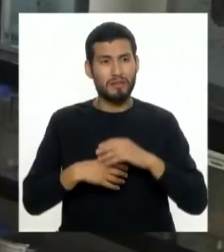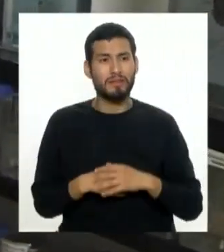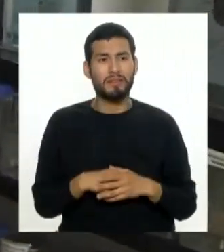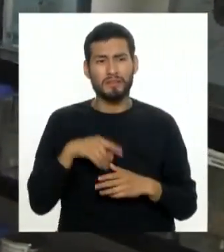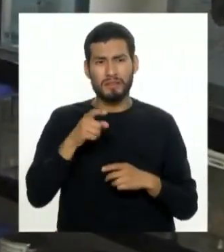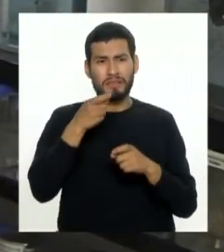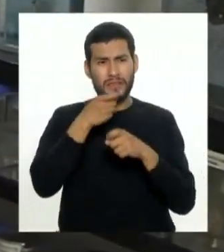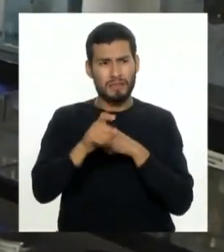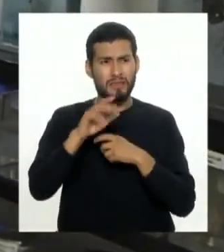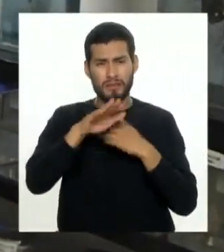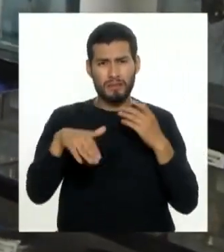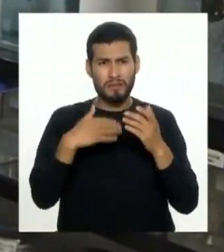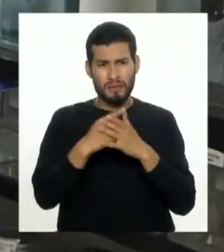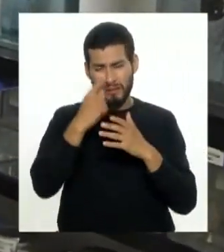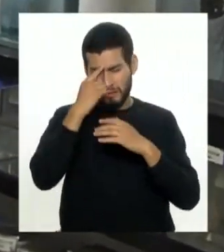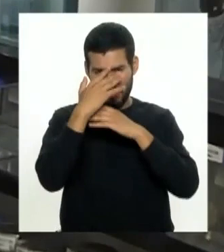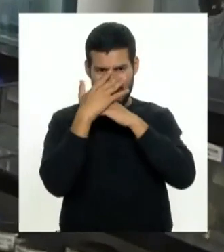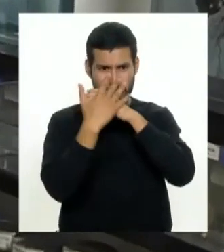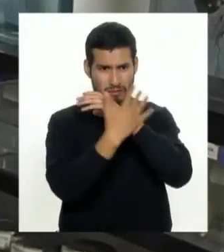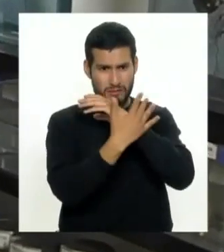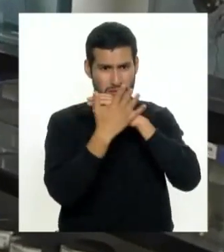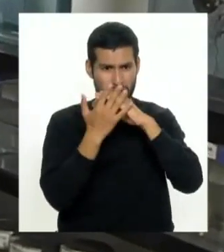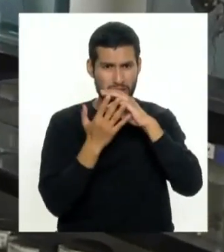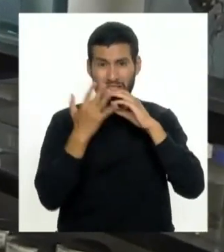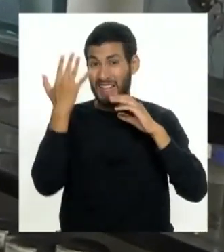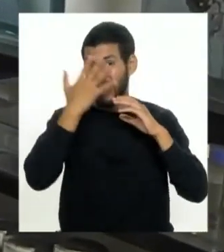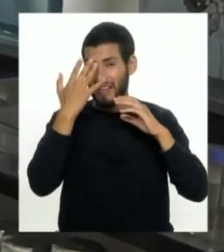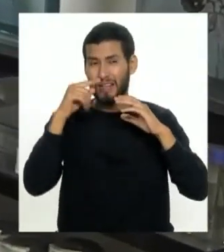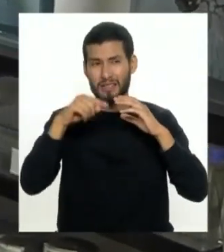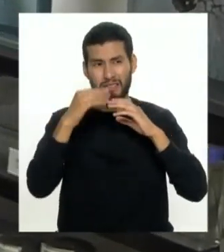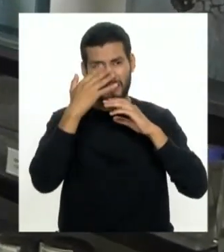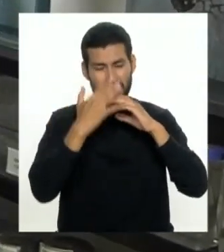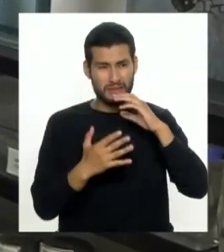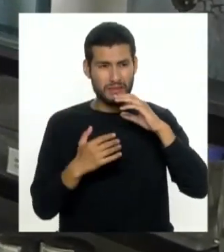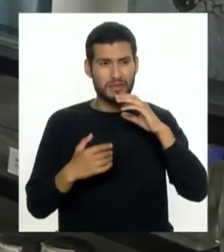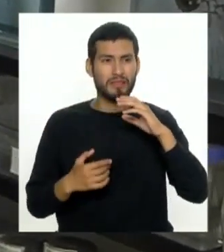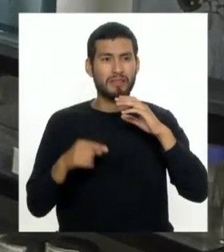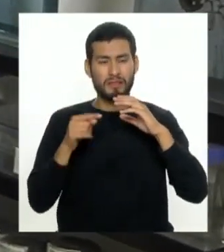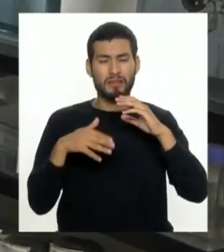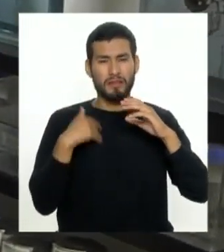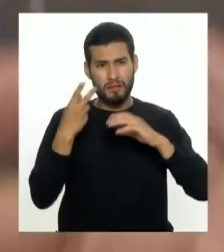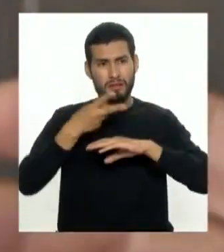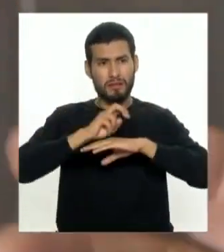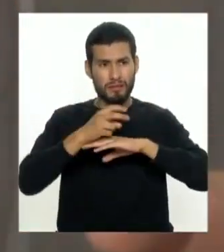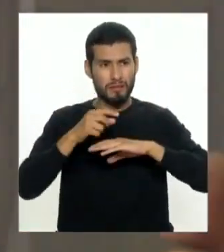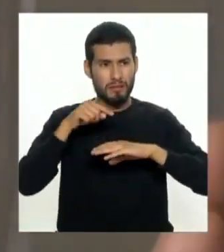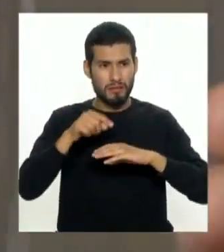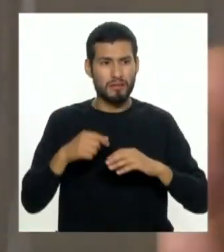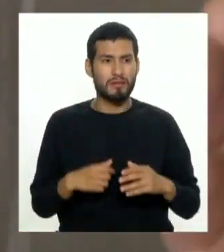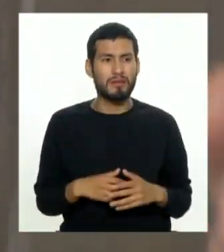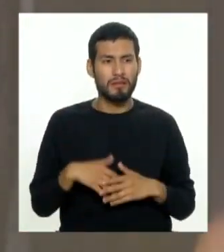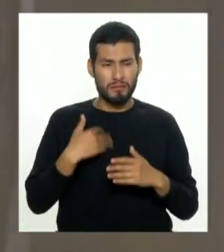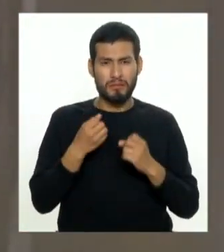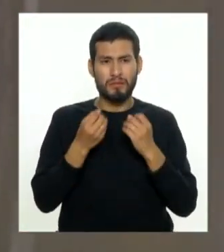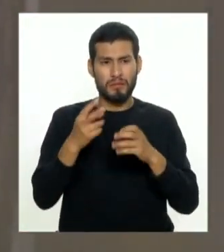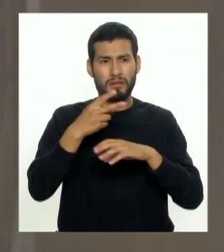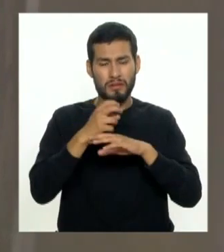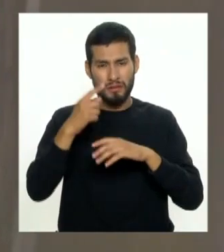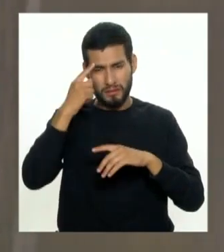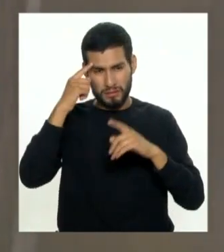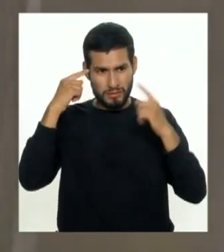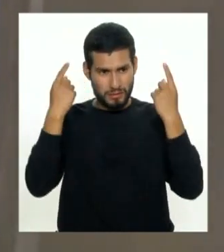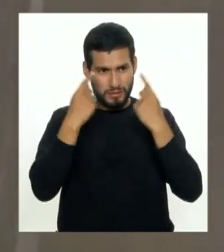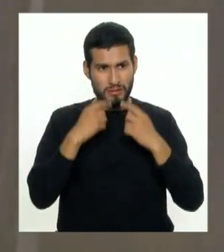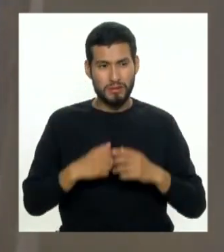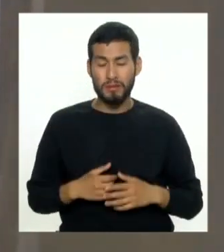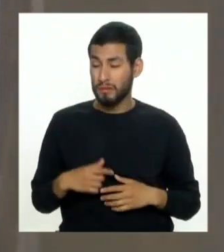Están dañando toda la corteza cerebral, todo lo negro es sangre. Wow. Y puede producir convulsiones cerebrales. Y